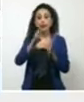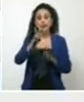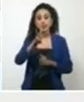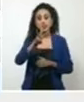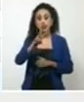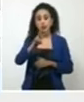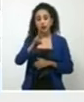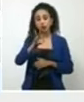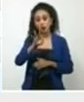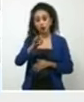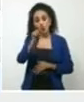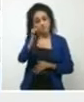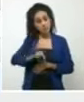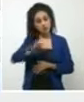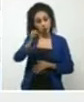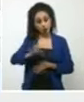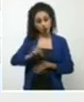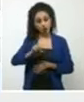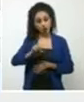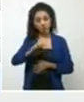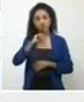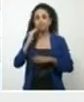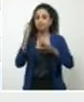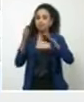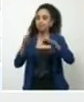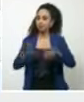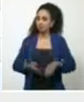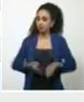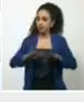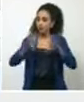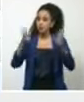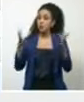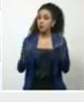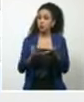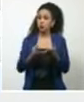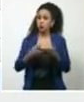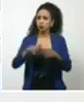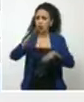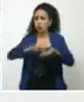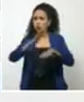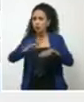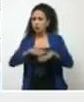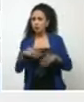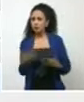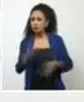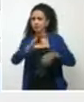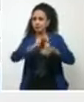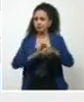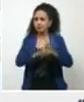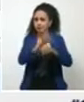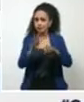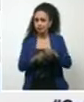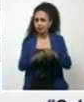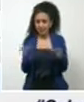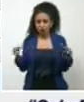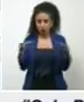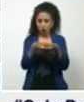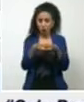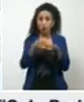5.328 personas fallecieron por la COVID-19, de ellos